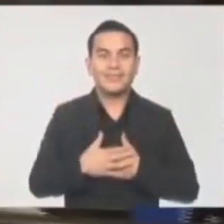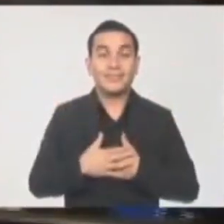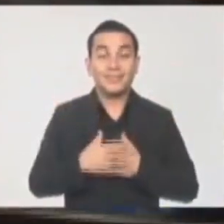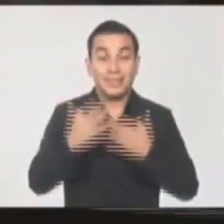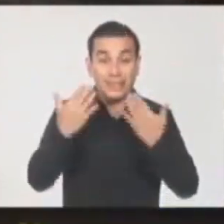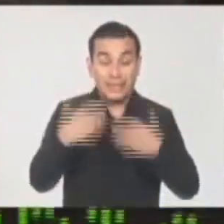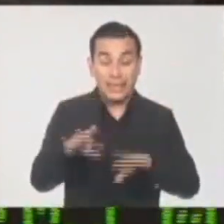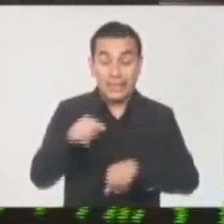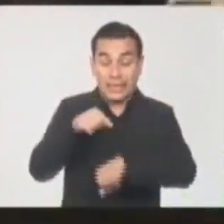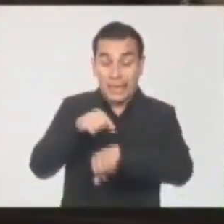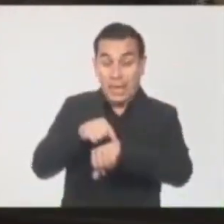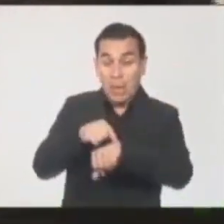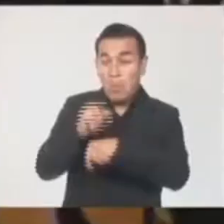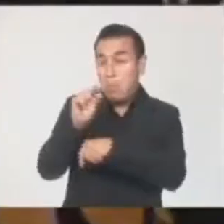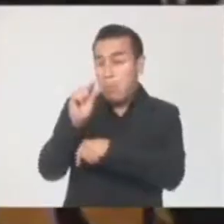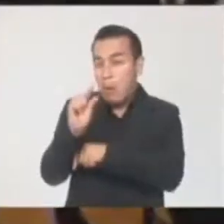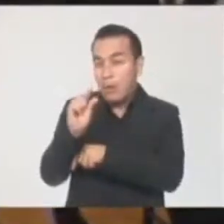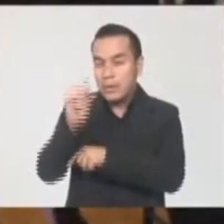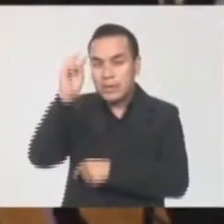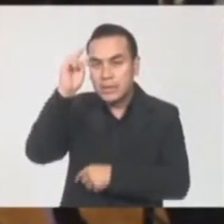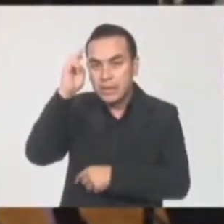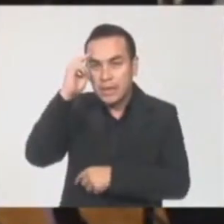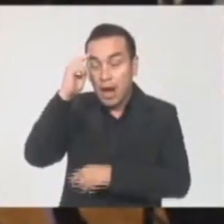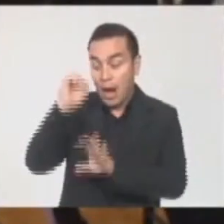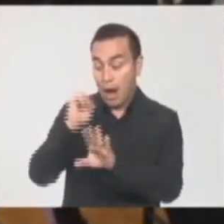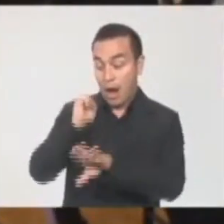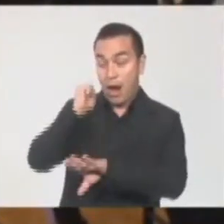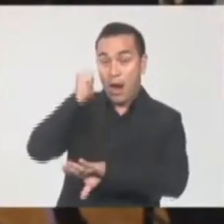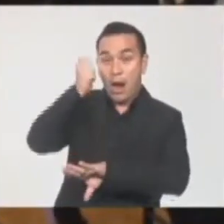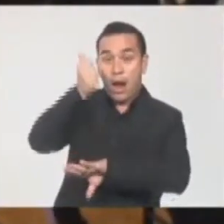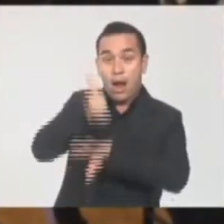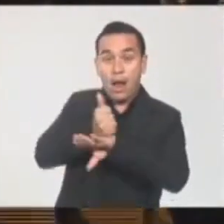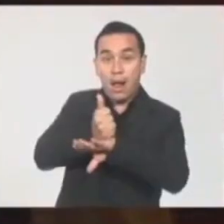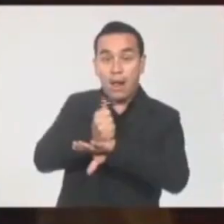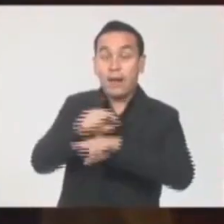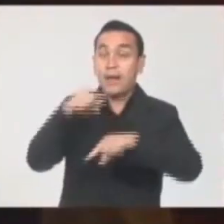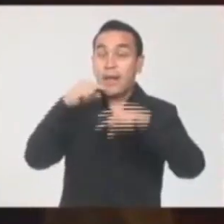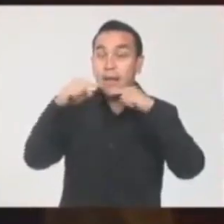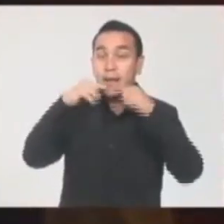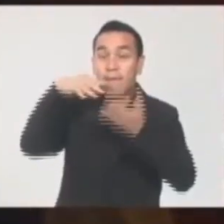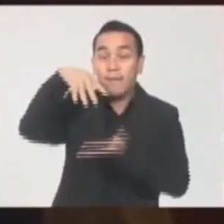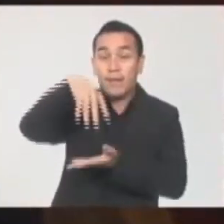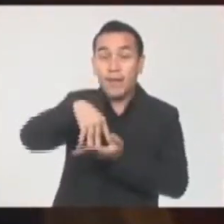Llevamos poco tiempo, pero estamos construyendo una verdadera democracia.